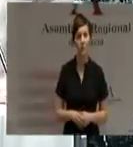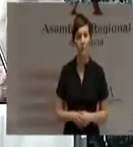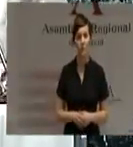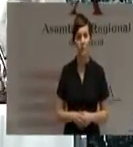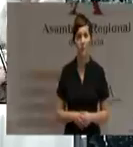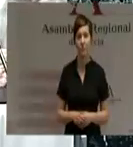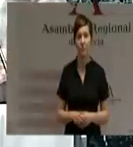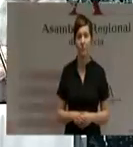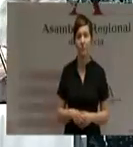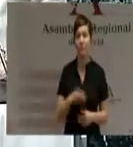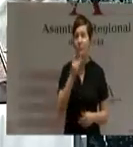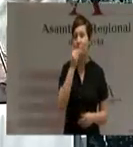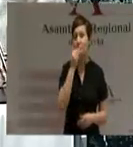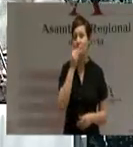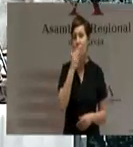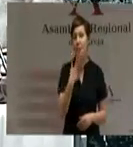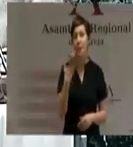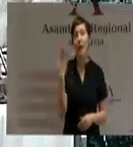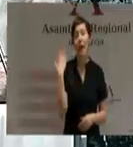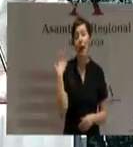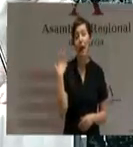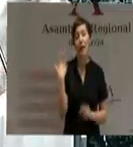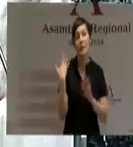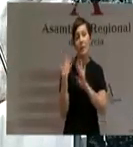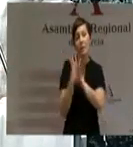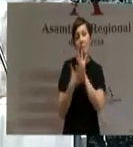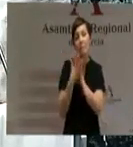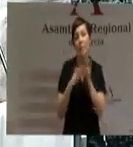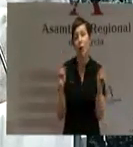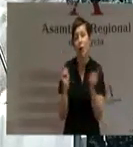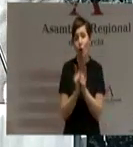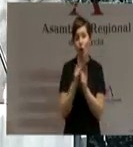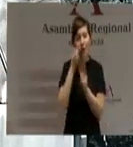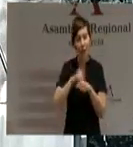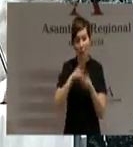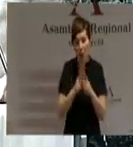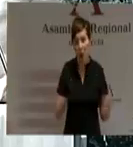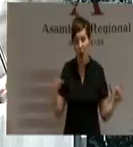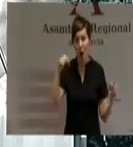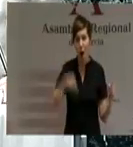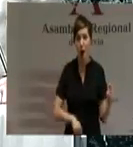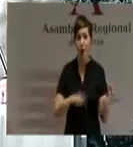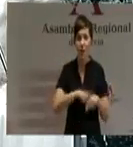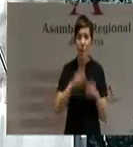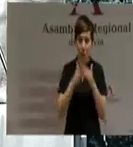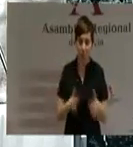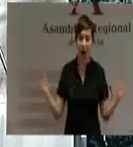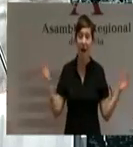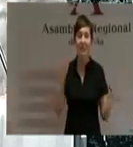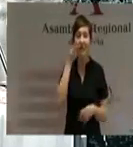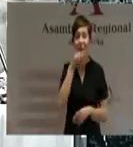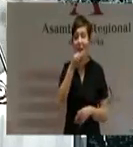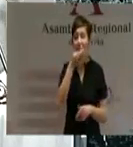bueno, ayer dijo usted poco en mucho tiempo y hoy no ha concretado nada en el tiempo en el que ha intervenido.